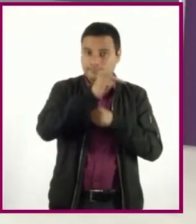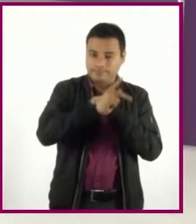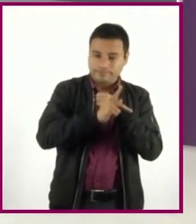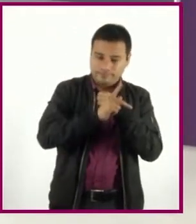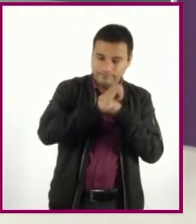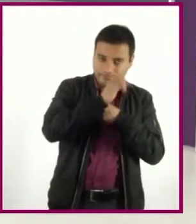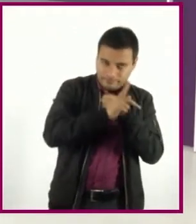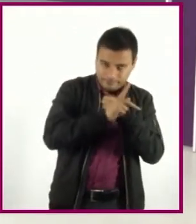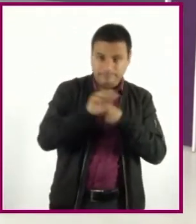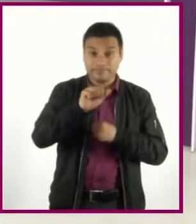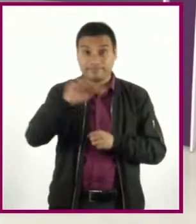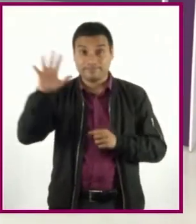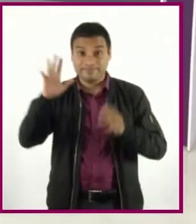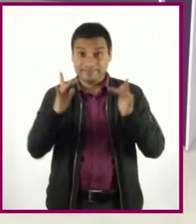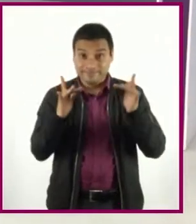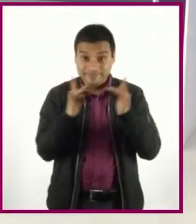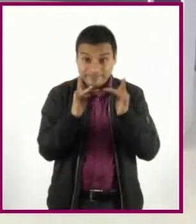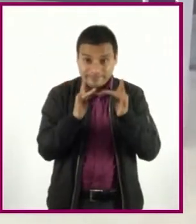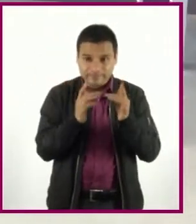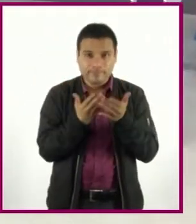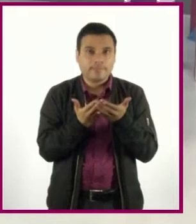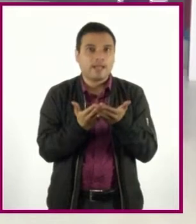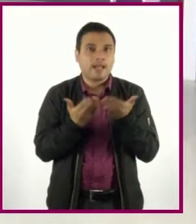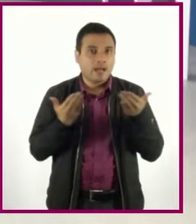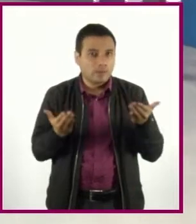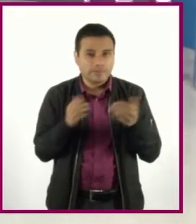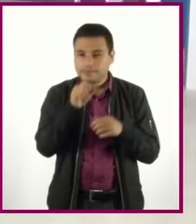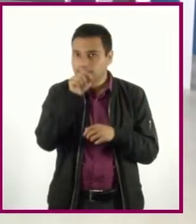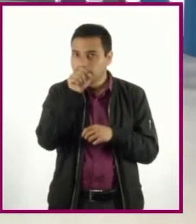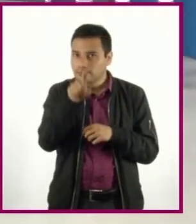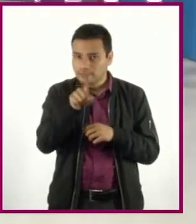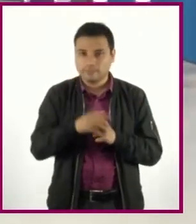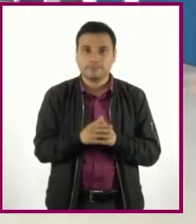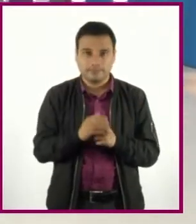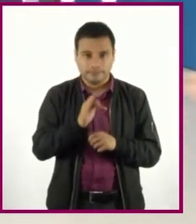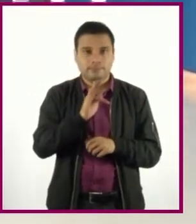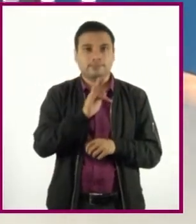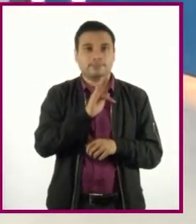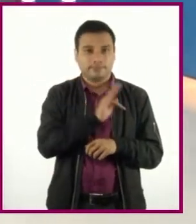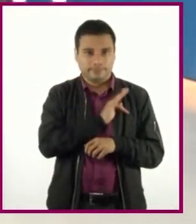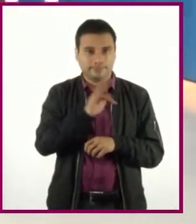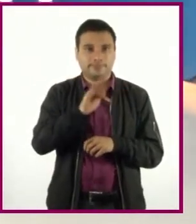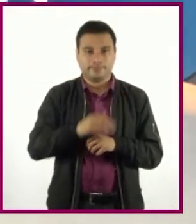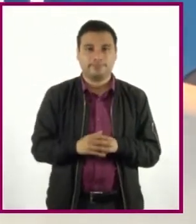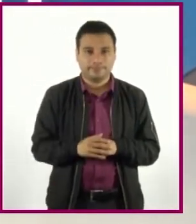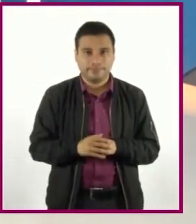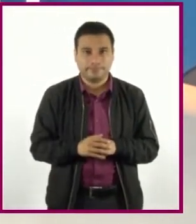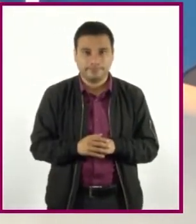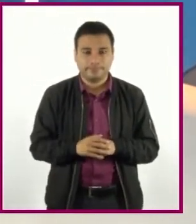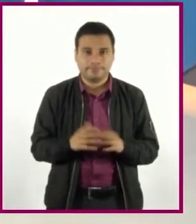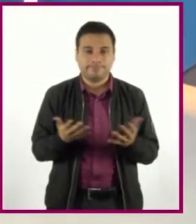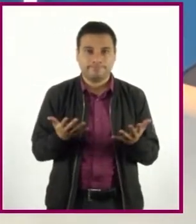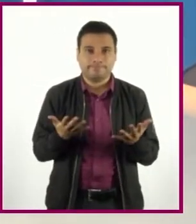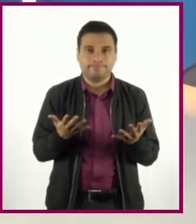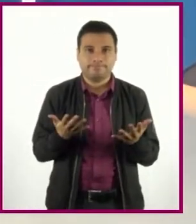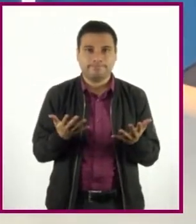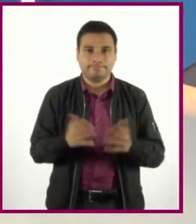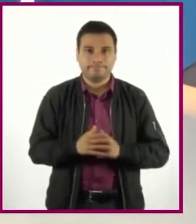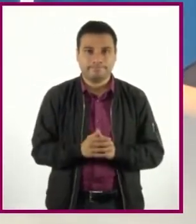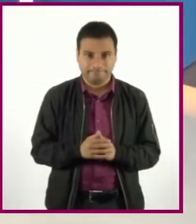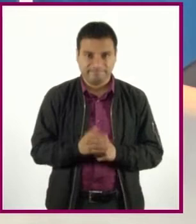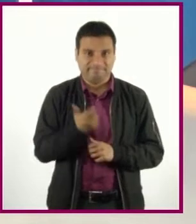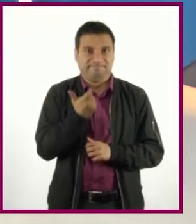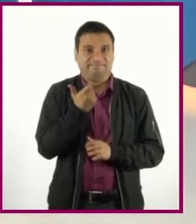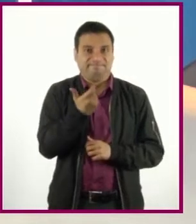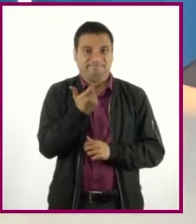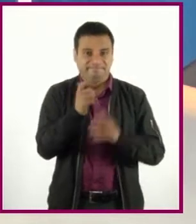asiáticas, hoy en día es un puente que permite entrelazar ambas regiones con fines principalmente